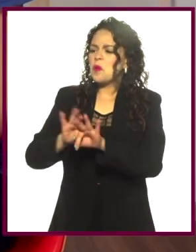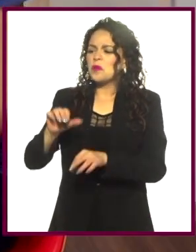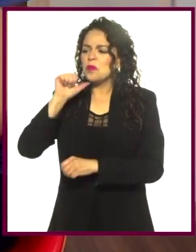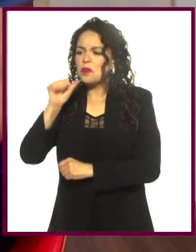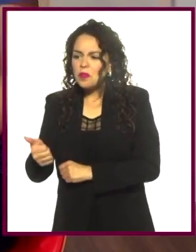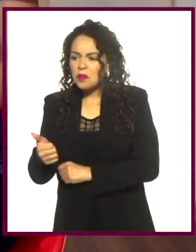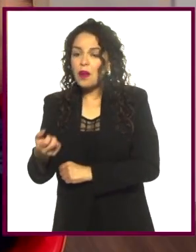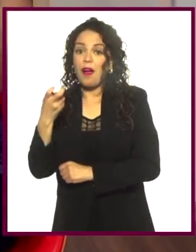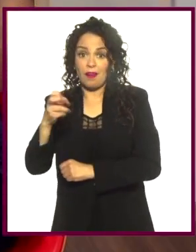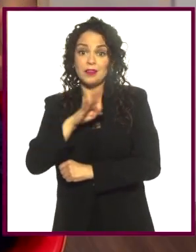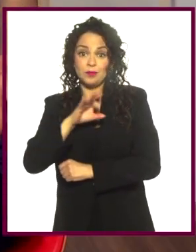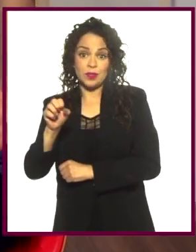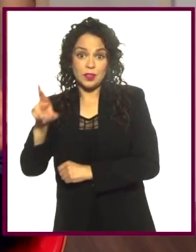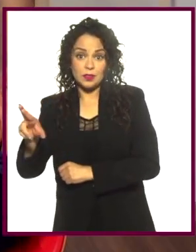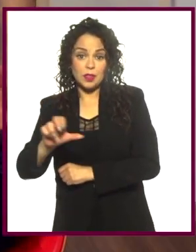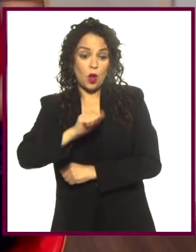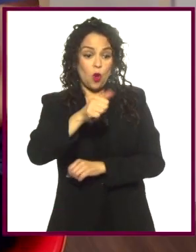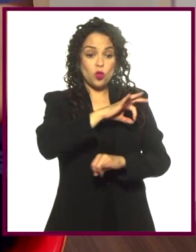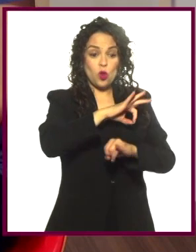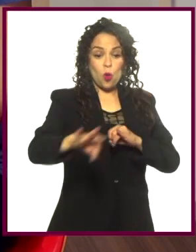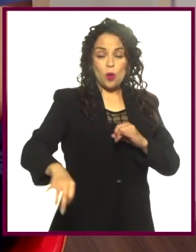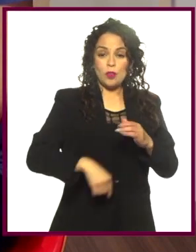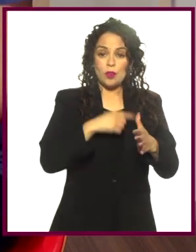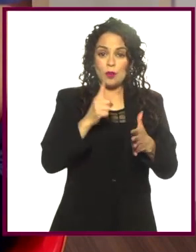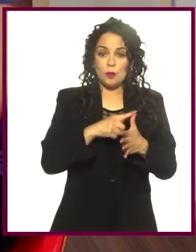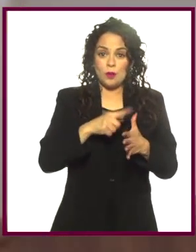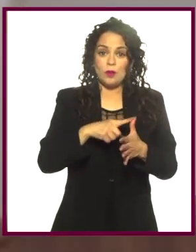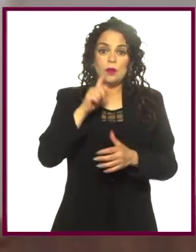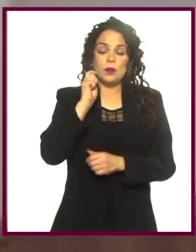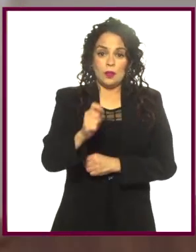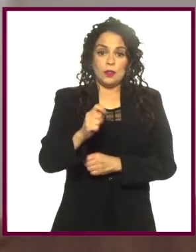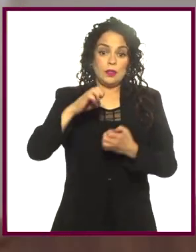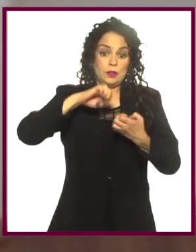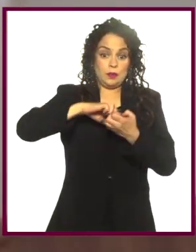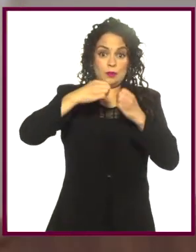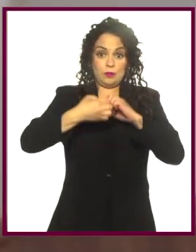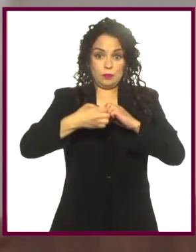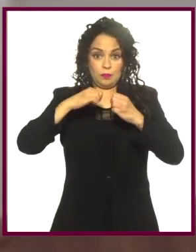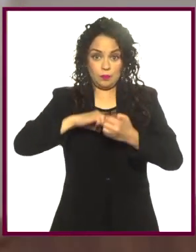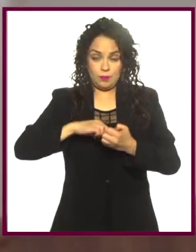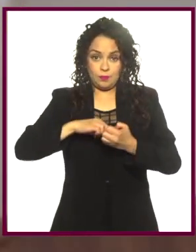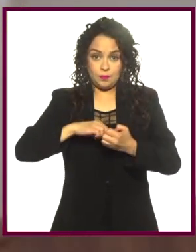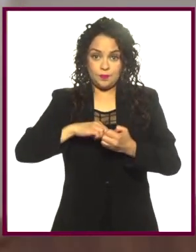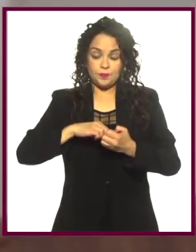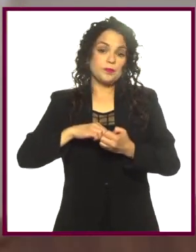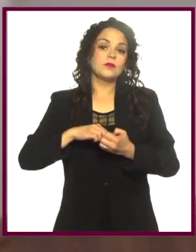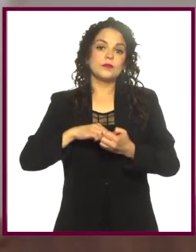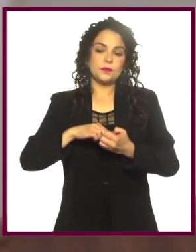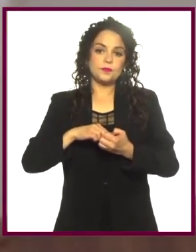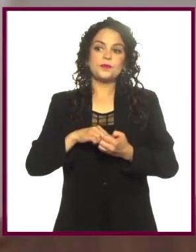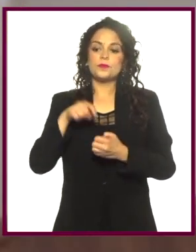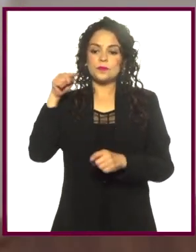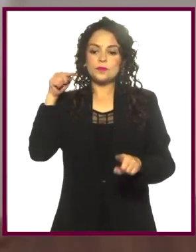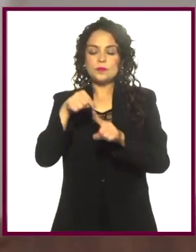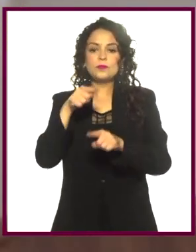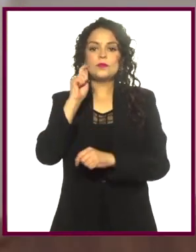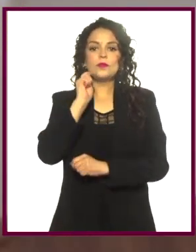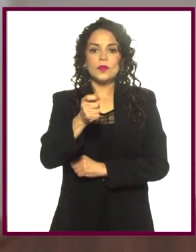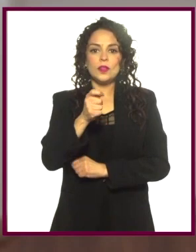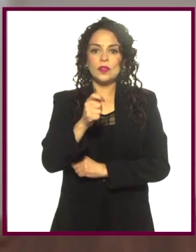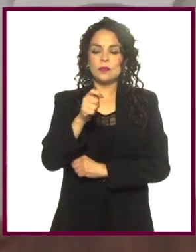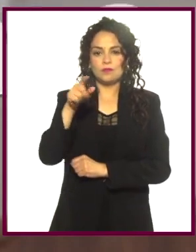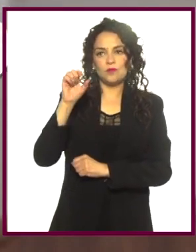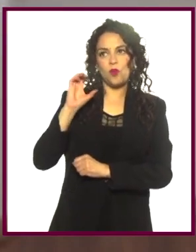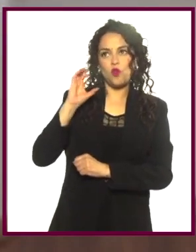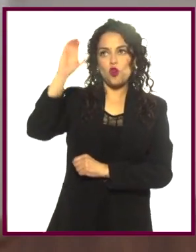último filtro es el enemigo en común. Cuando Chomsky propuso este modelo de la construcción de ese enemigo en común, se concretaba